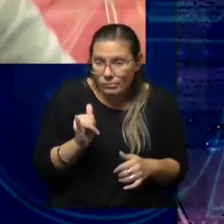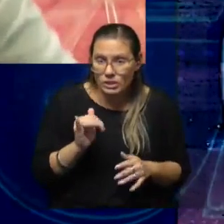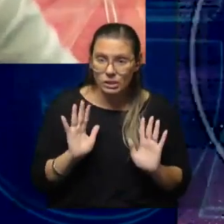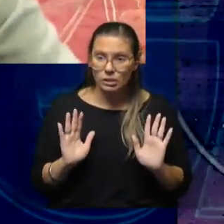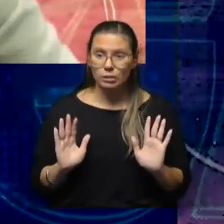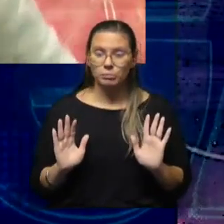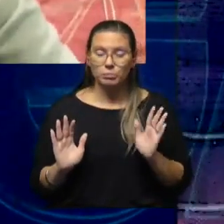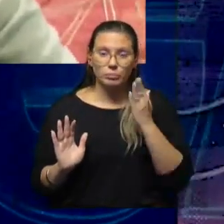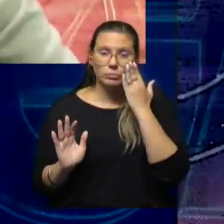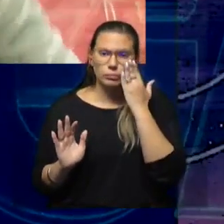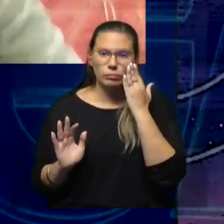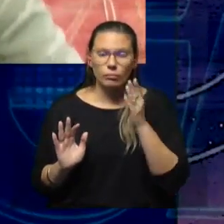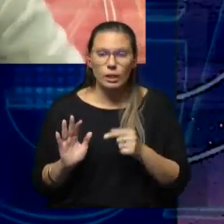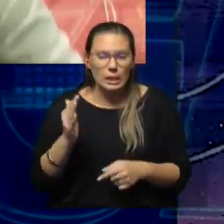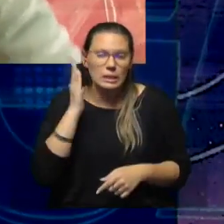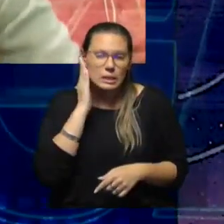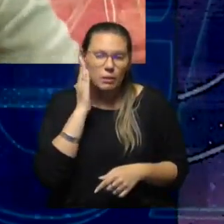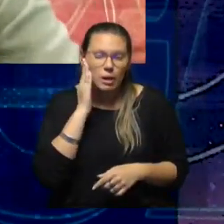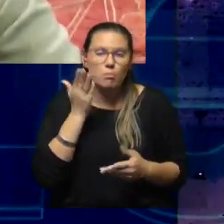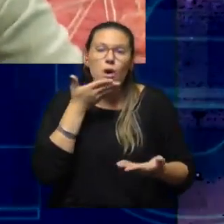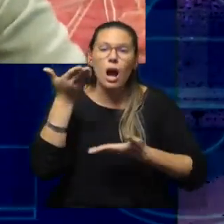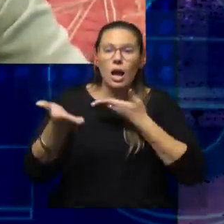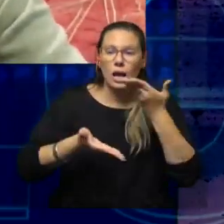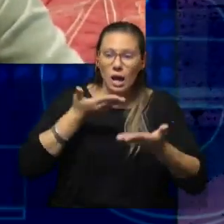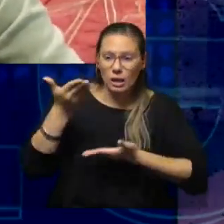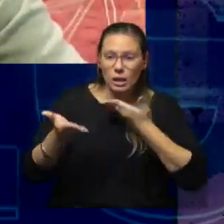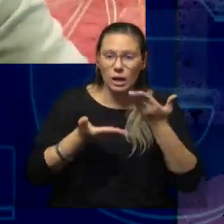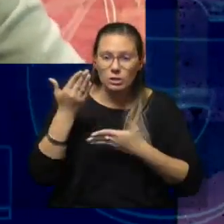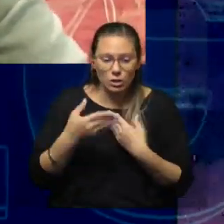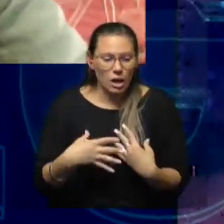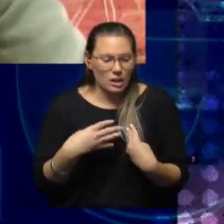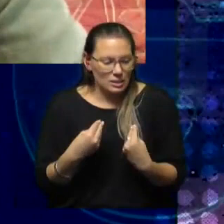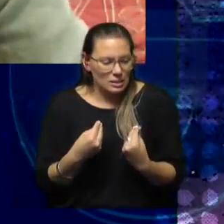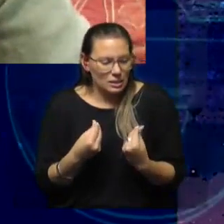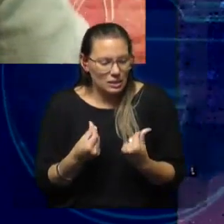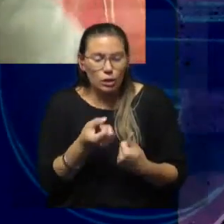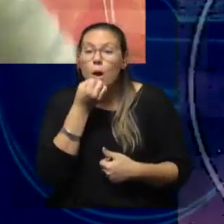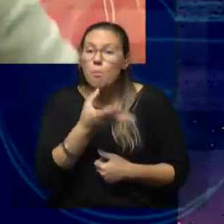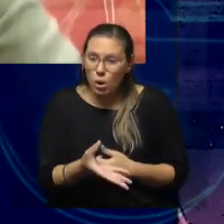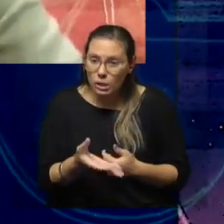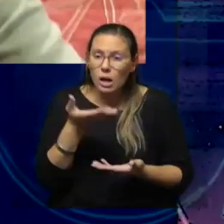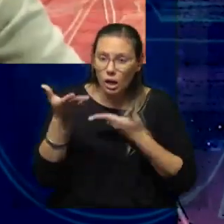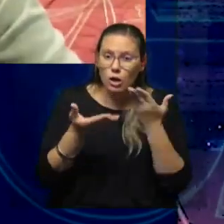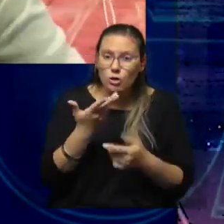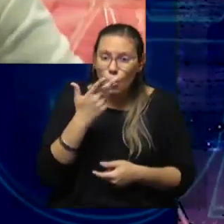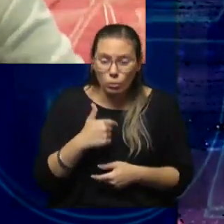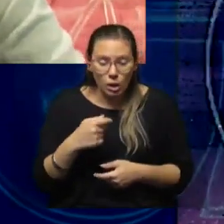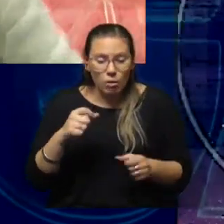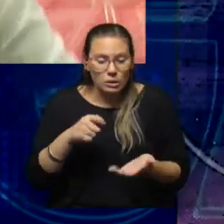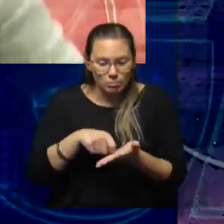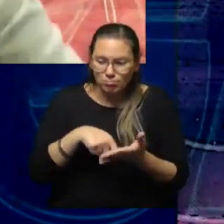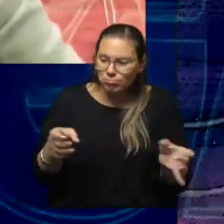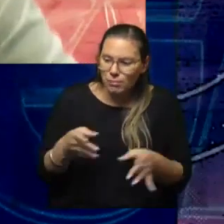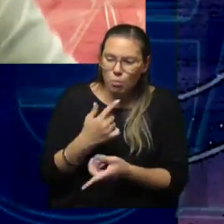éramos conscientes de que las canciones tenían sentido, que eran buenas canciones, nos gustaba lo que hacíamos, pero